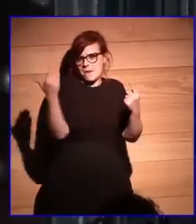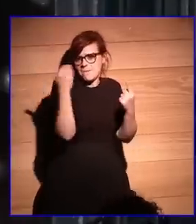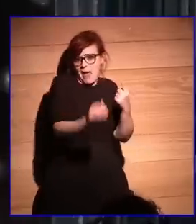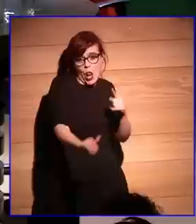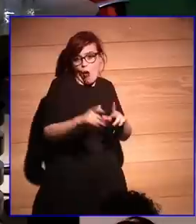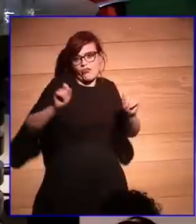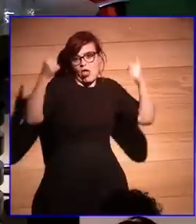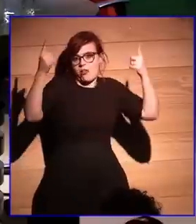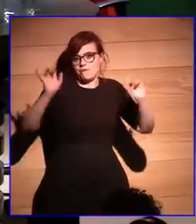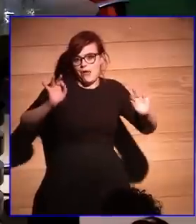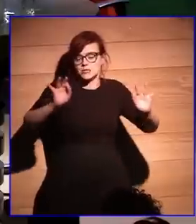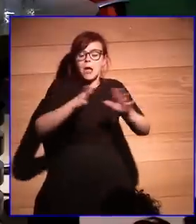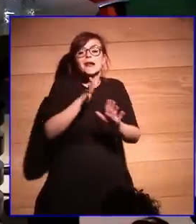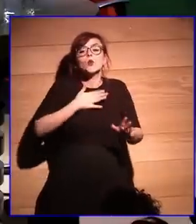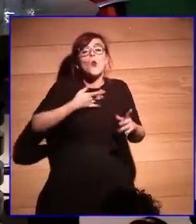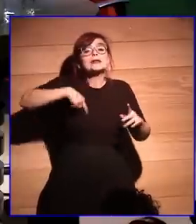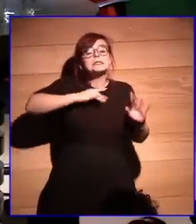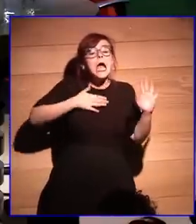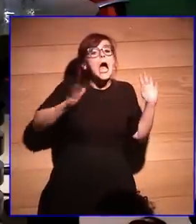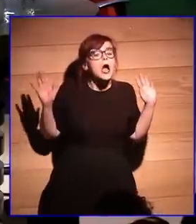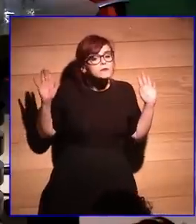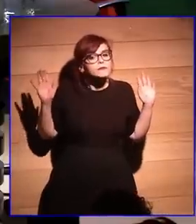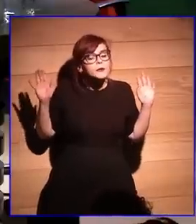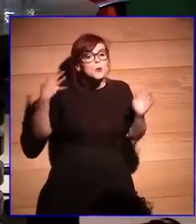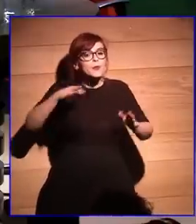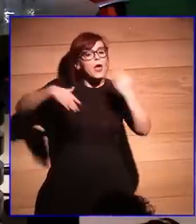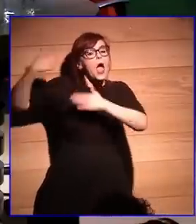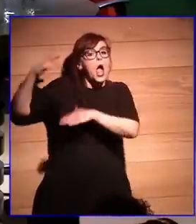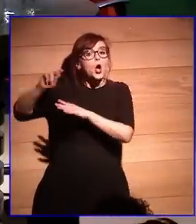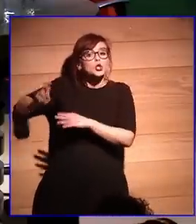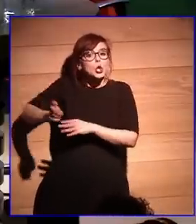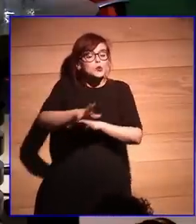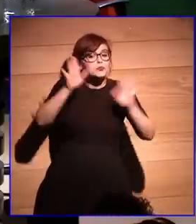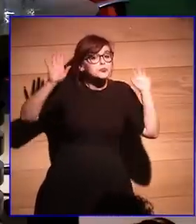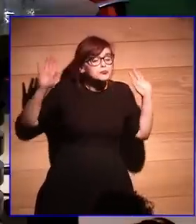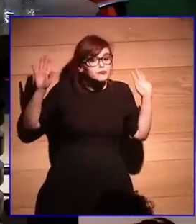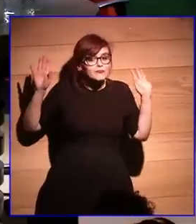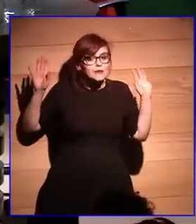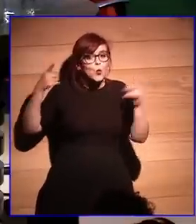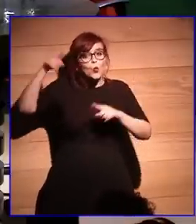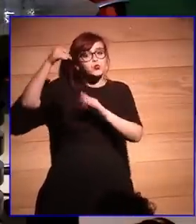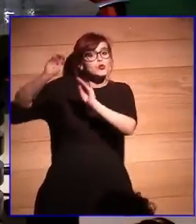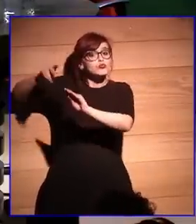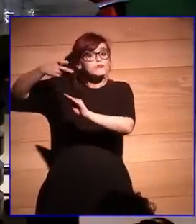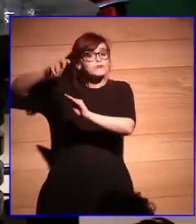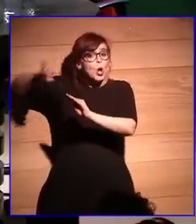historia oficial, digamos. Bueno, de la nuestra, porque antes, sí, antes habría muchos otros en otras culturas,